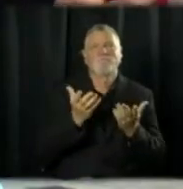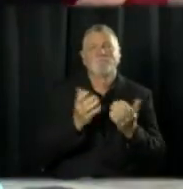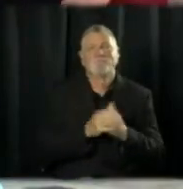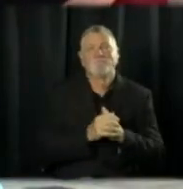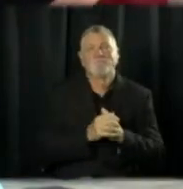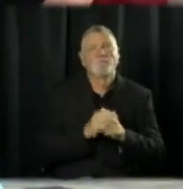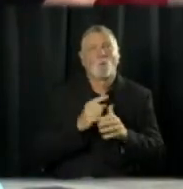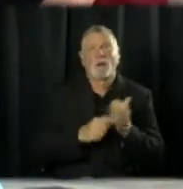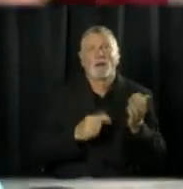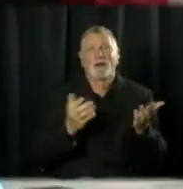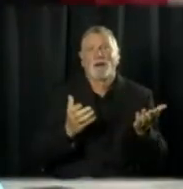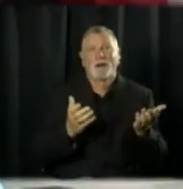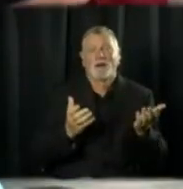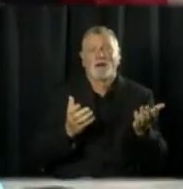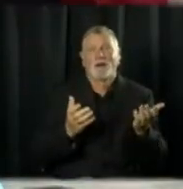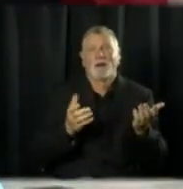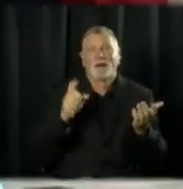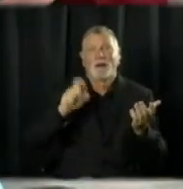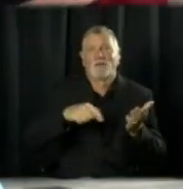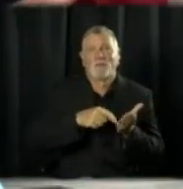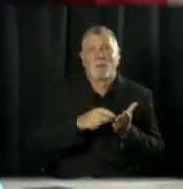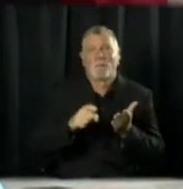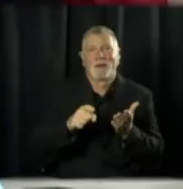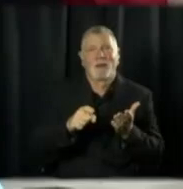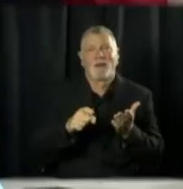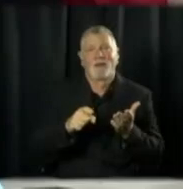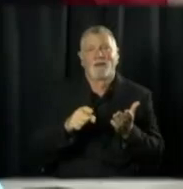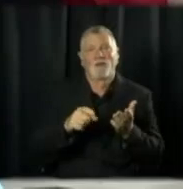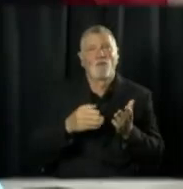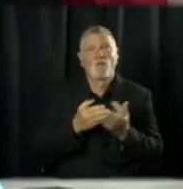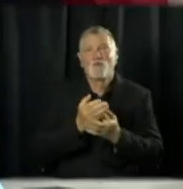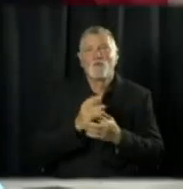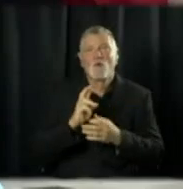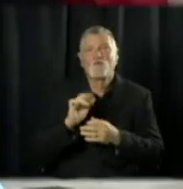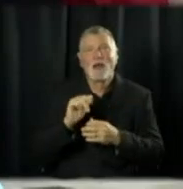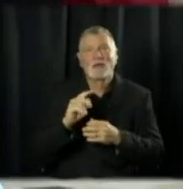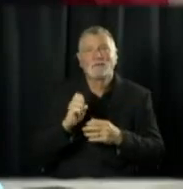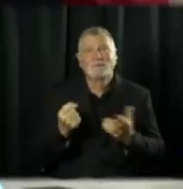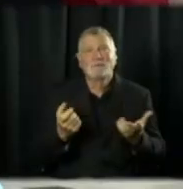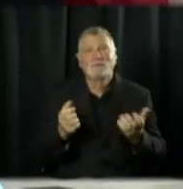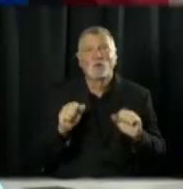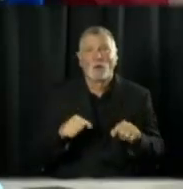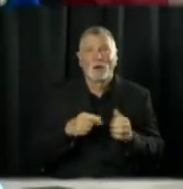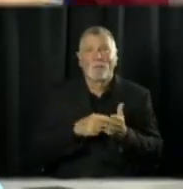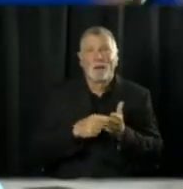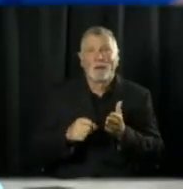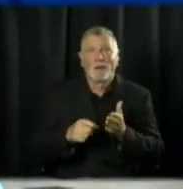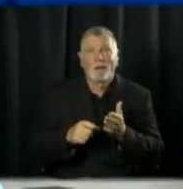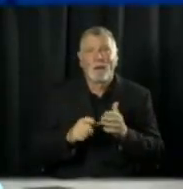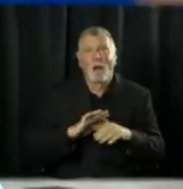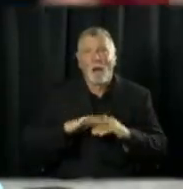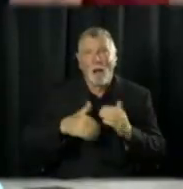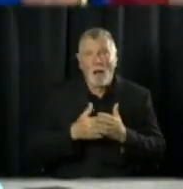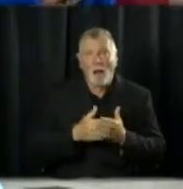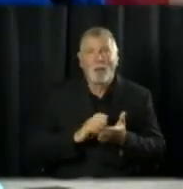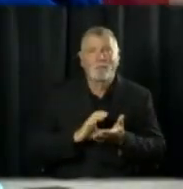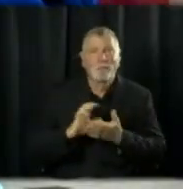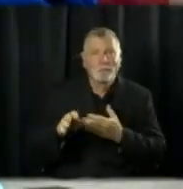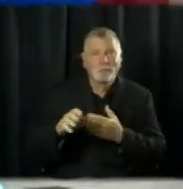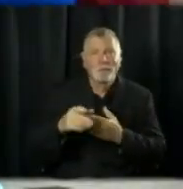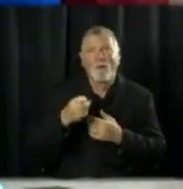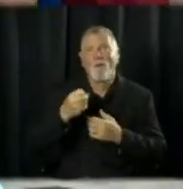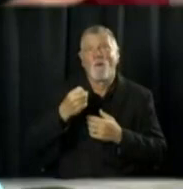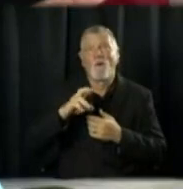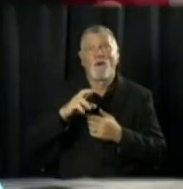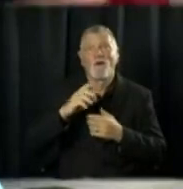a través de ¿qué? Tiene que ser pagado eventualmente por la tasa, y puede pagar todo ello,